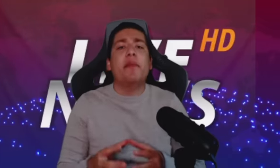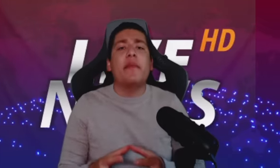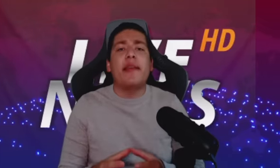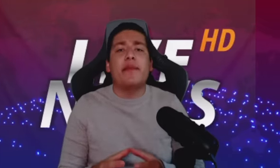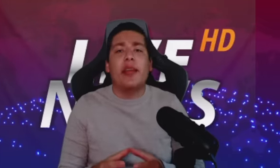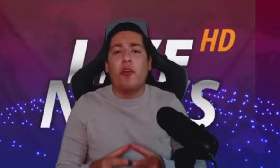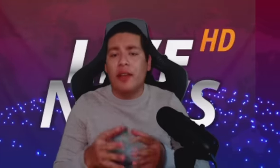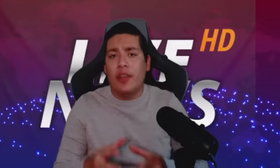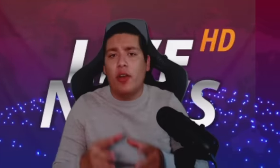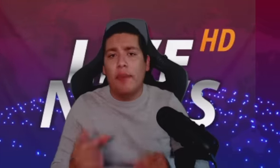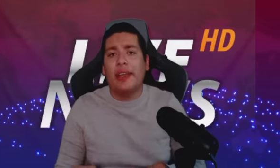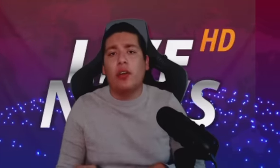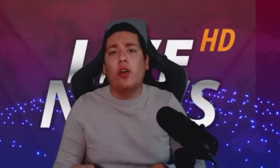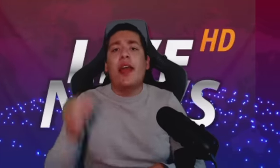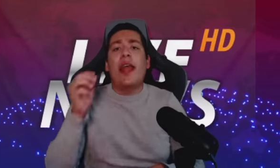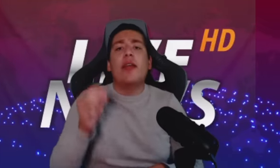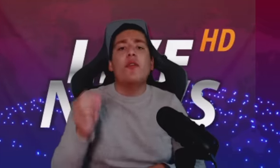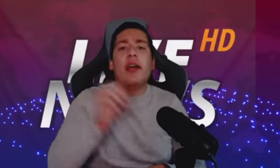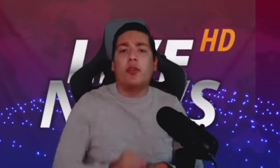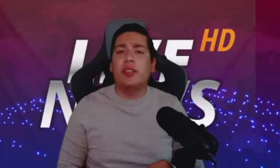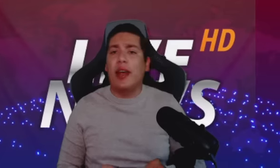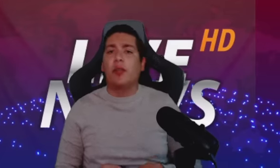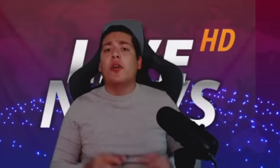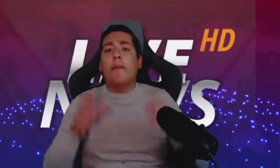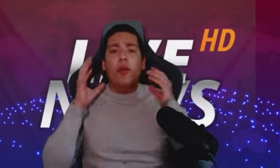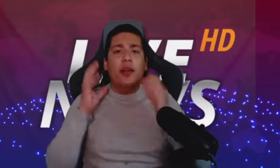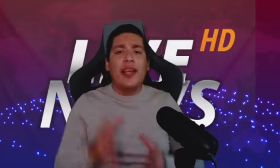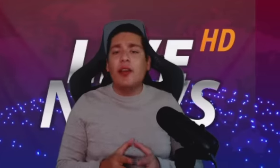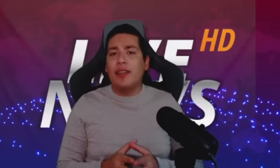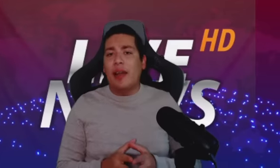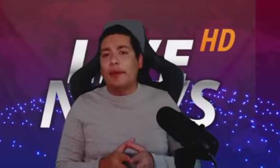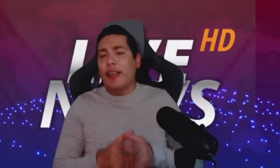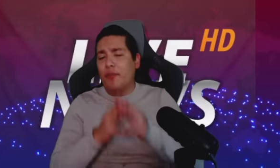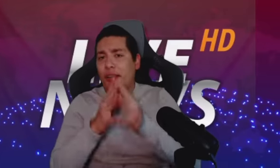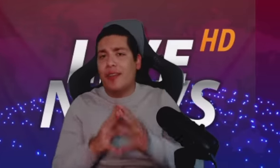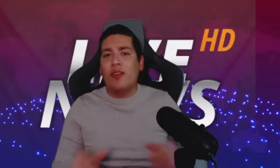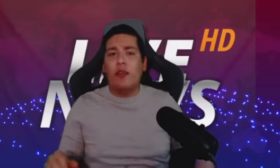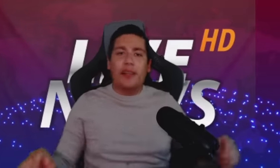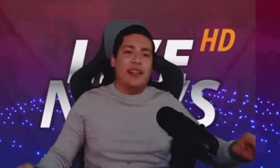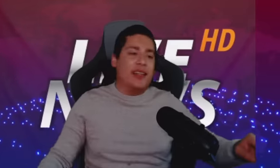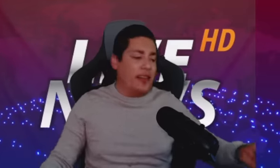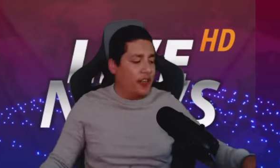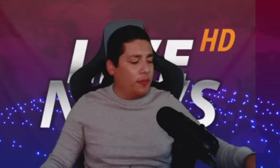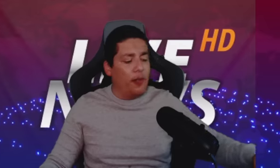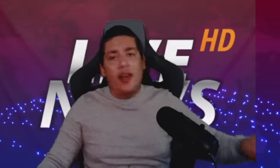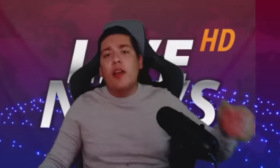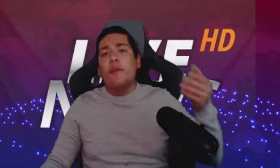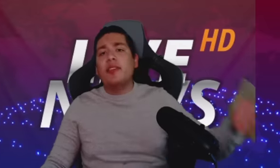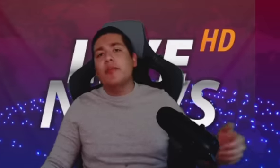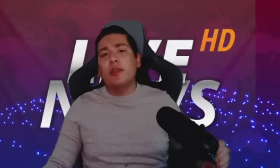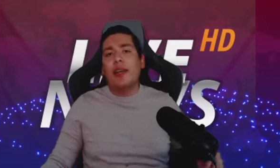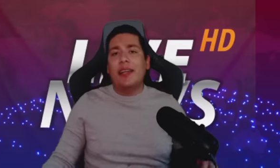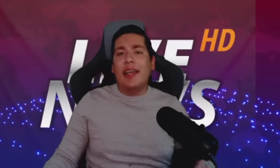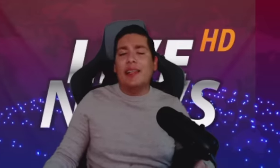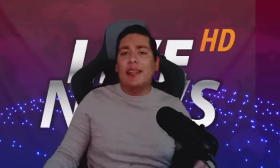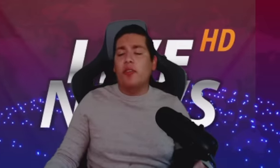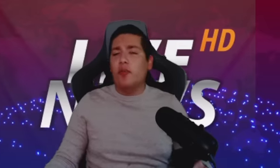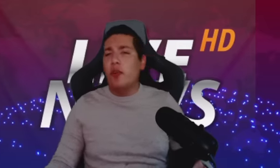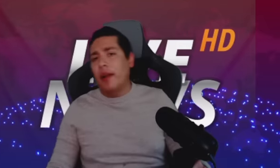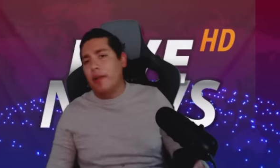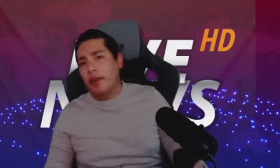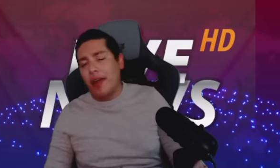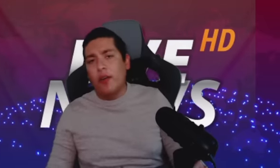simplemente convirtieron a méxico en un narcoestado pero qué es lo que está pasando y que dijo el presidente andrés manuel pues te invito a que te quedes